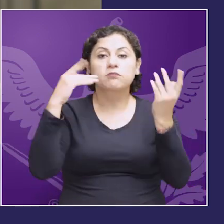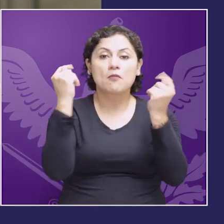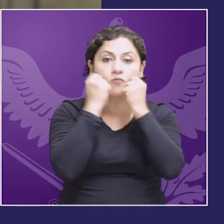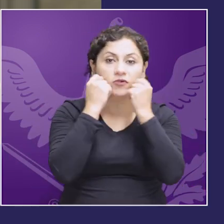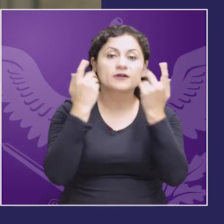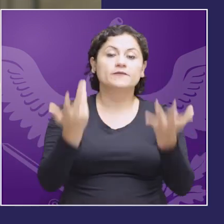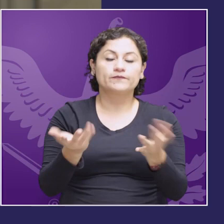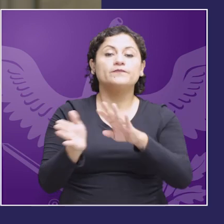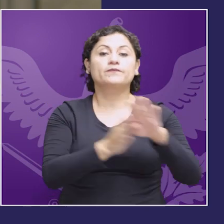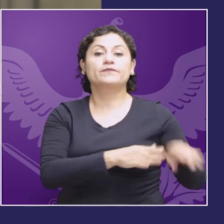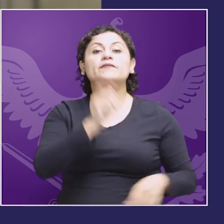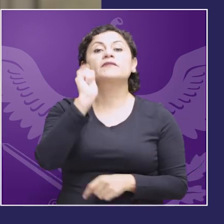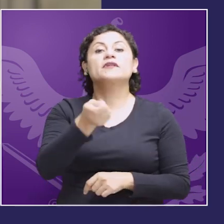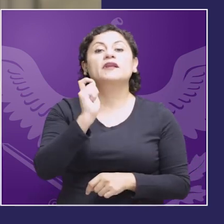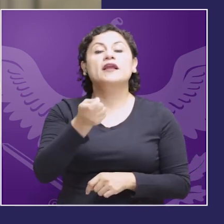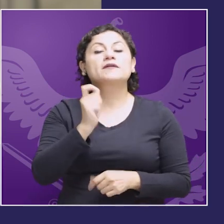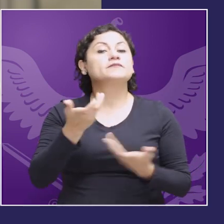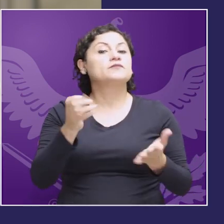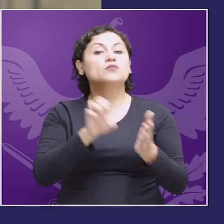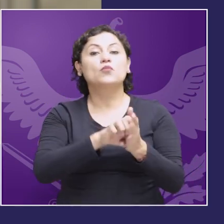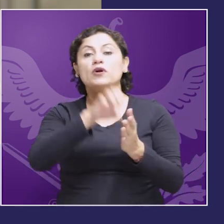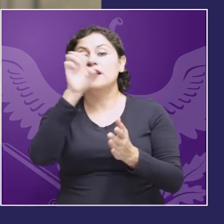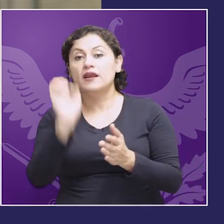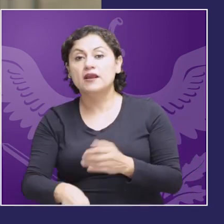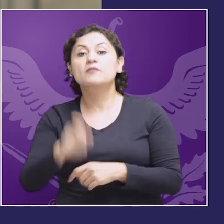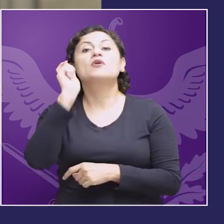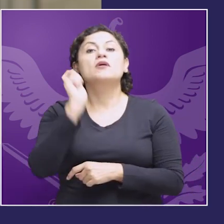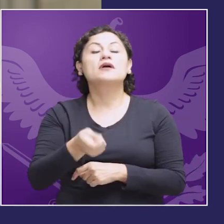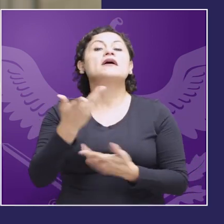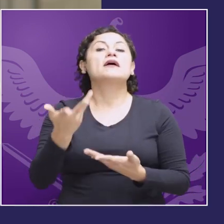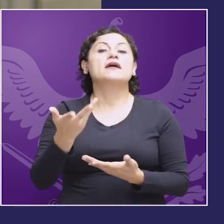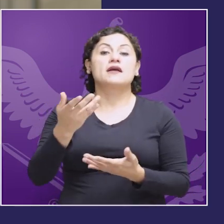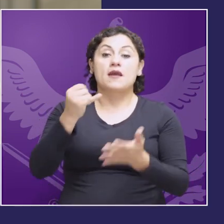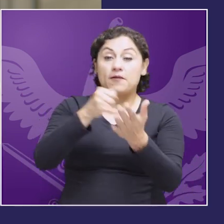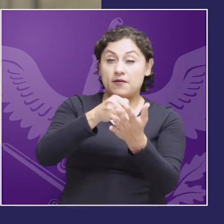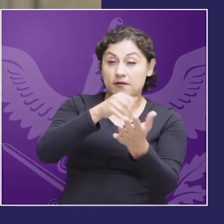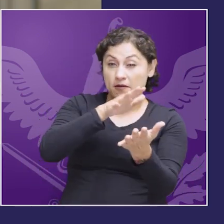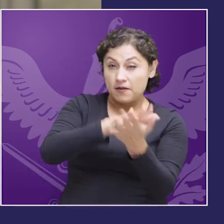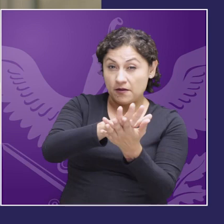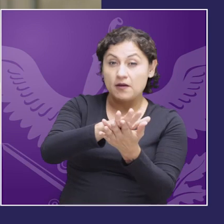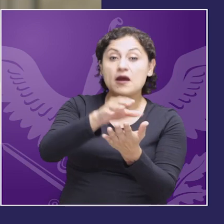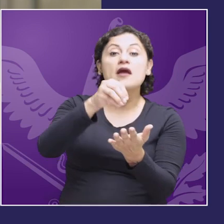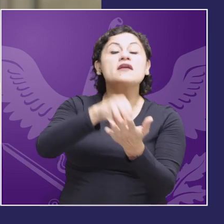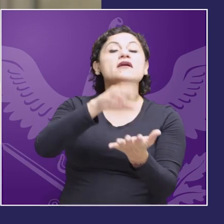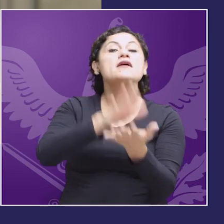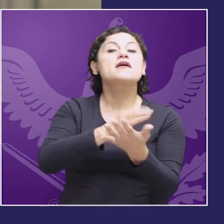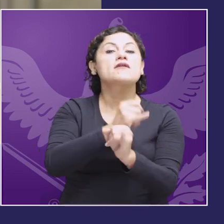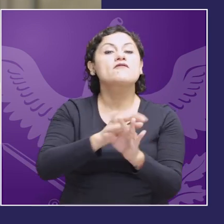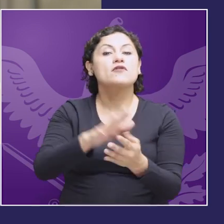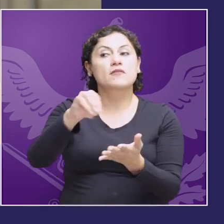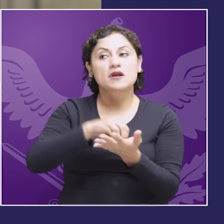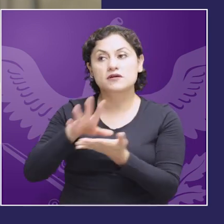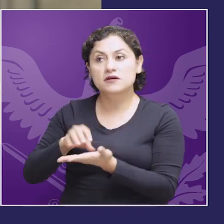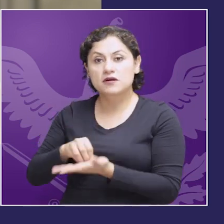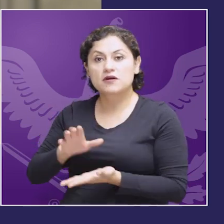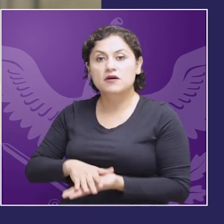perpetrada o tolerada por el Estado y sus agentes por acción o omisión. ¿Qué información capturó este registro, este primer registro iberoamericano